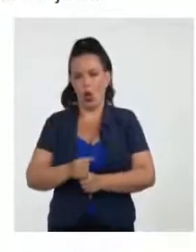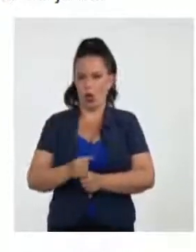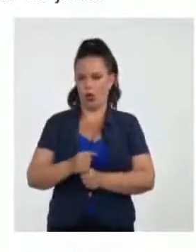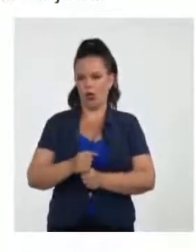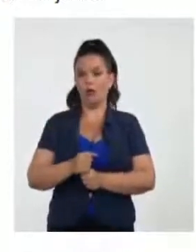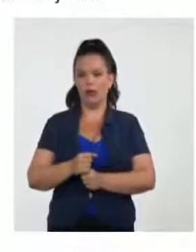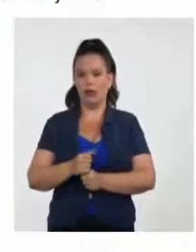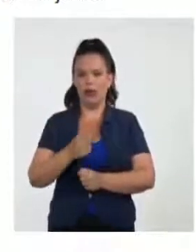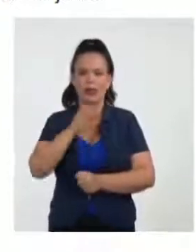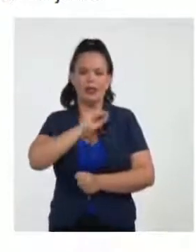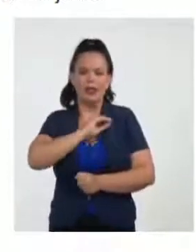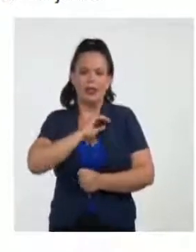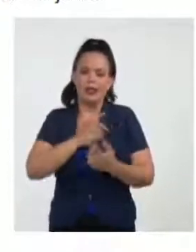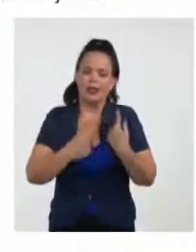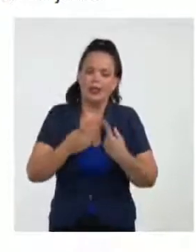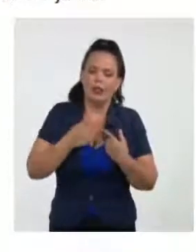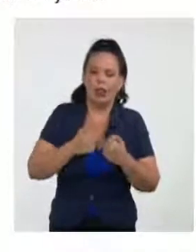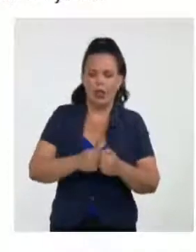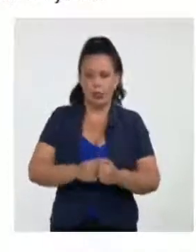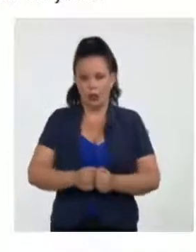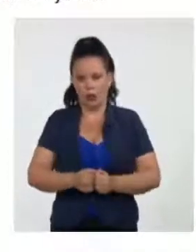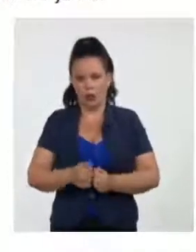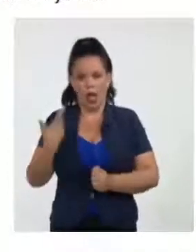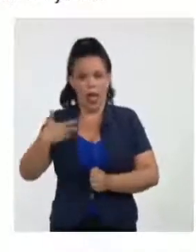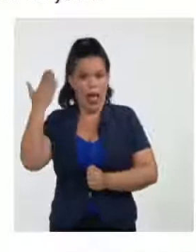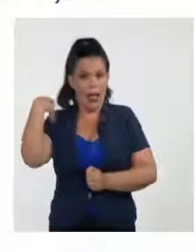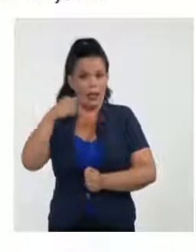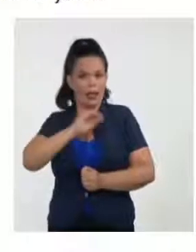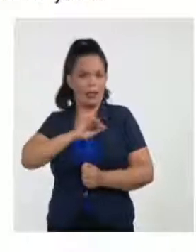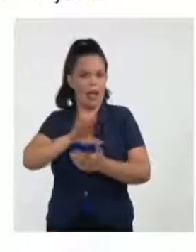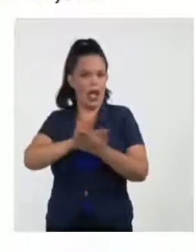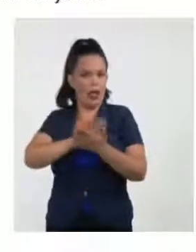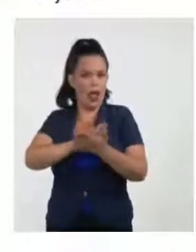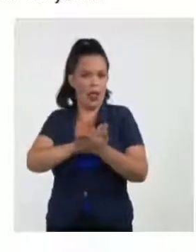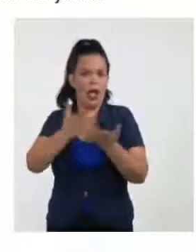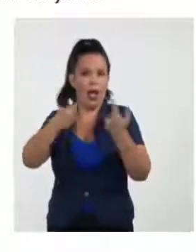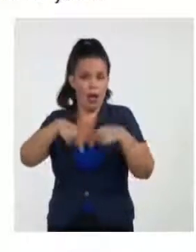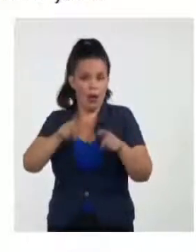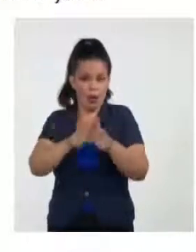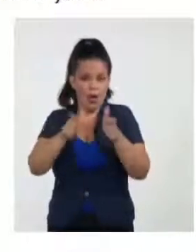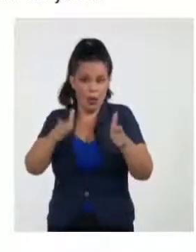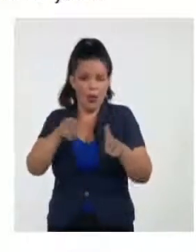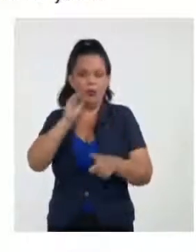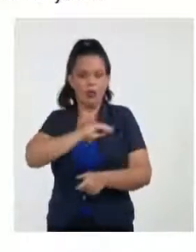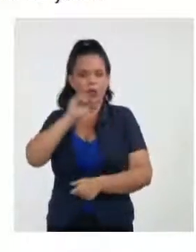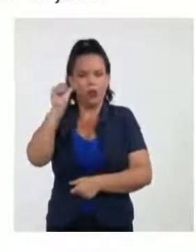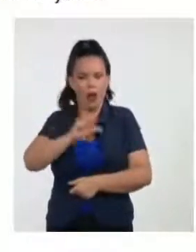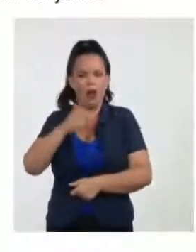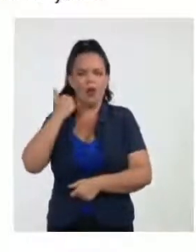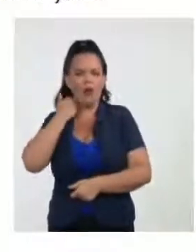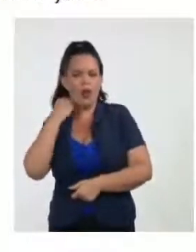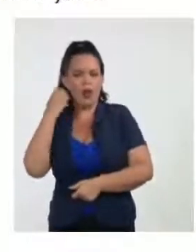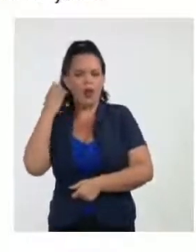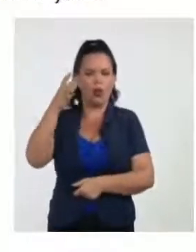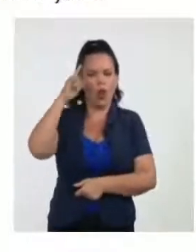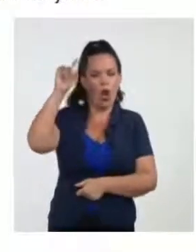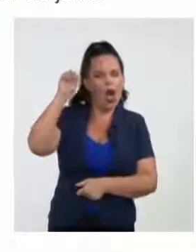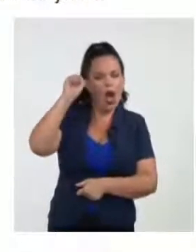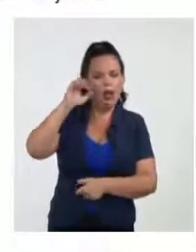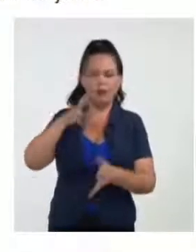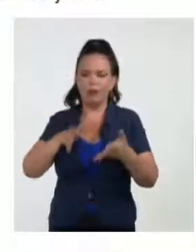embargo, esa cifra ha ido disminuyendo y en la actualidad está entre un 8 y un 10%,